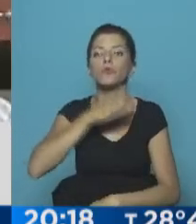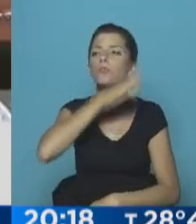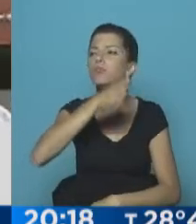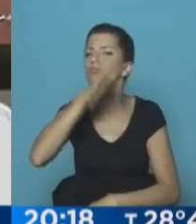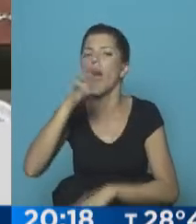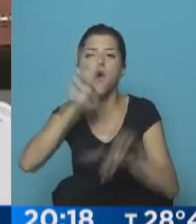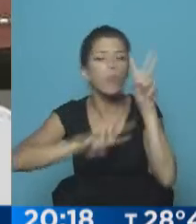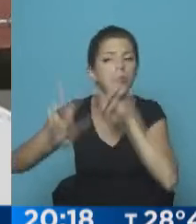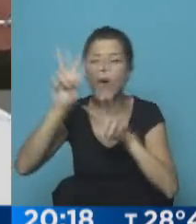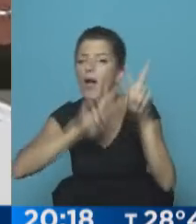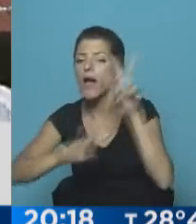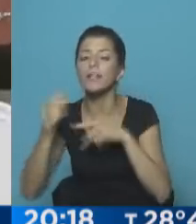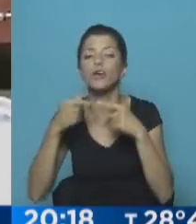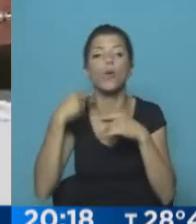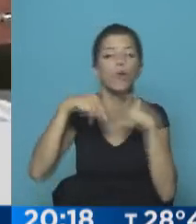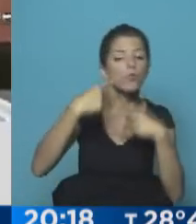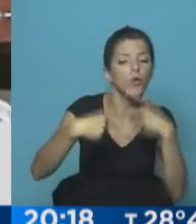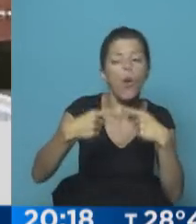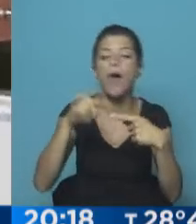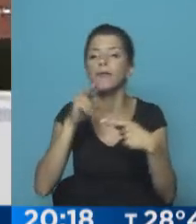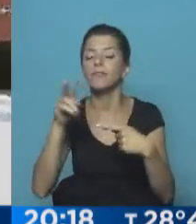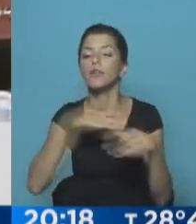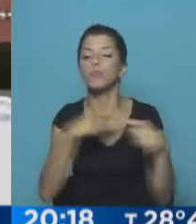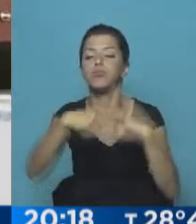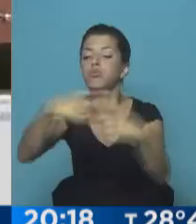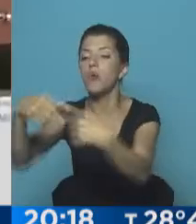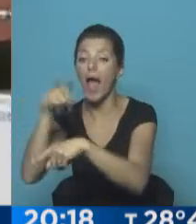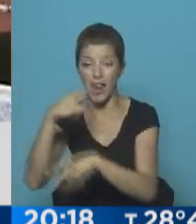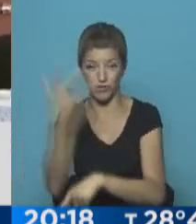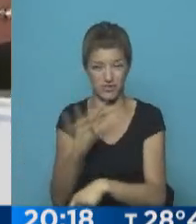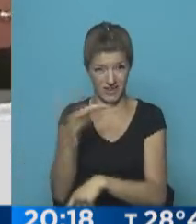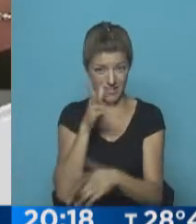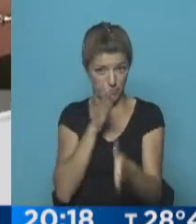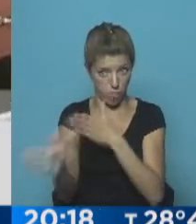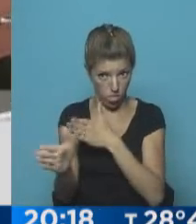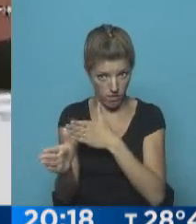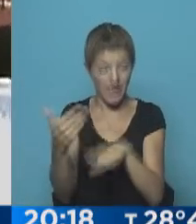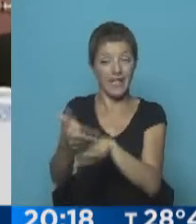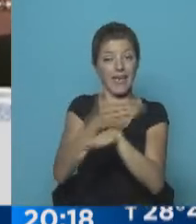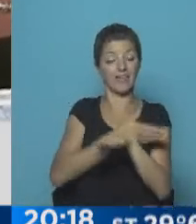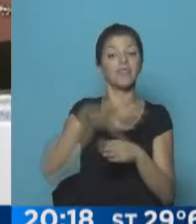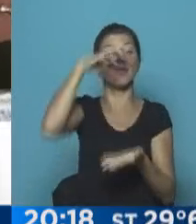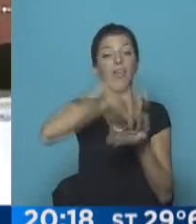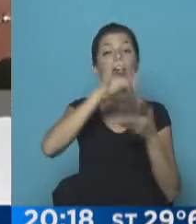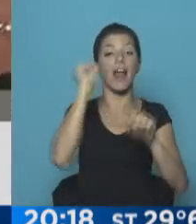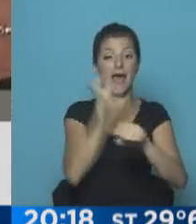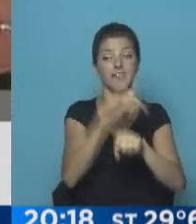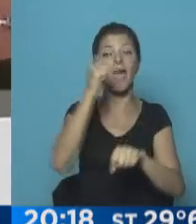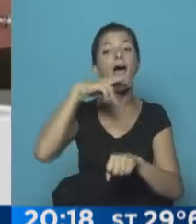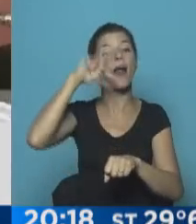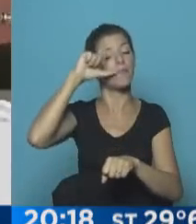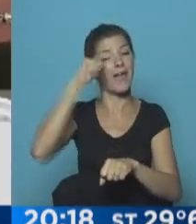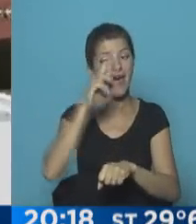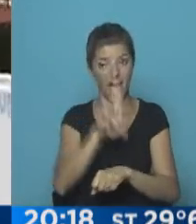estos 13 delincuentes fugados del penal de General Alvear y condenados